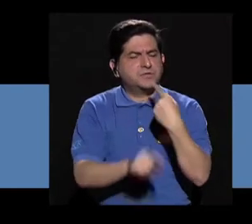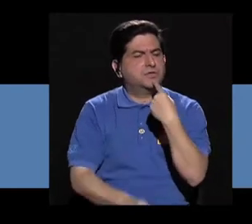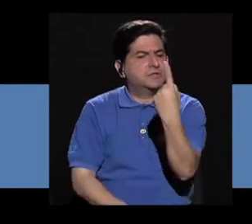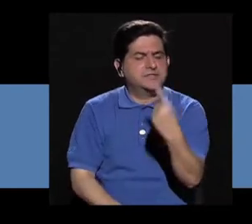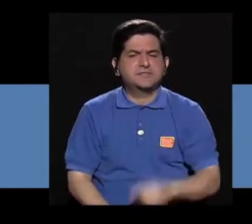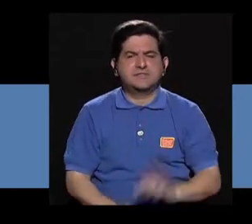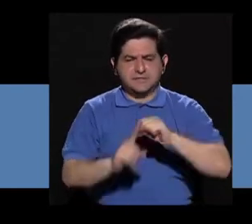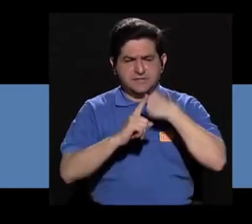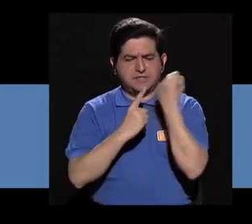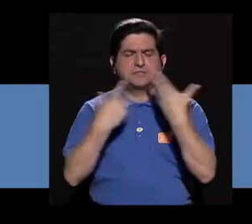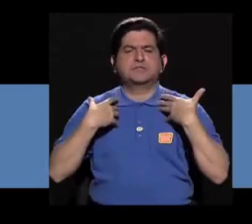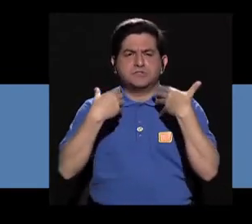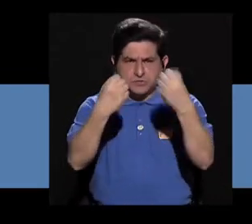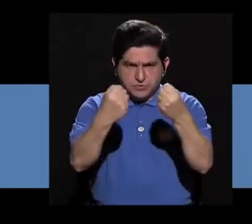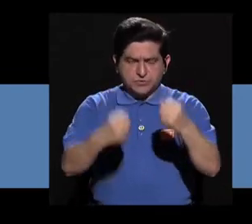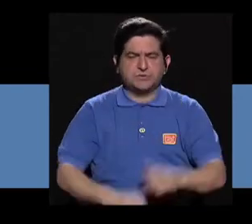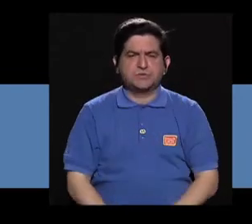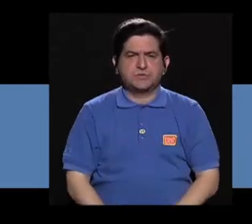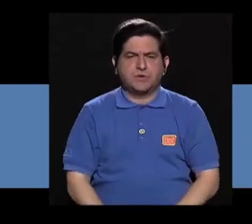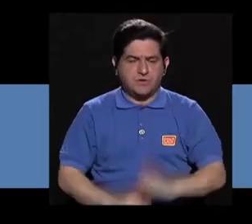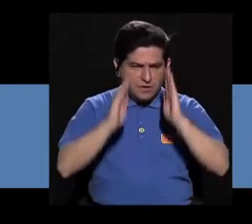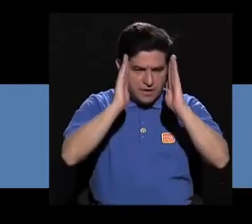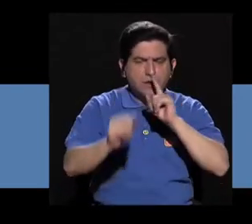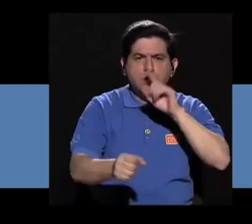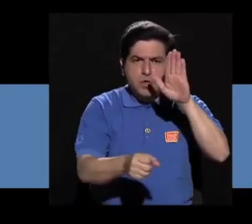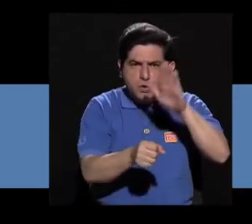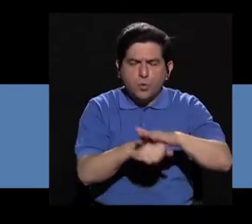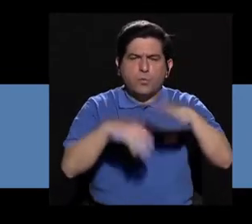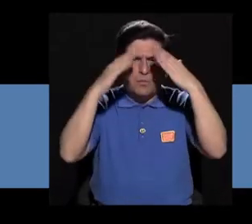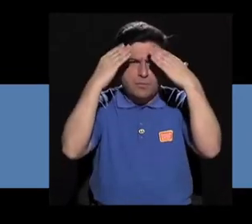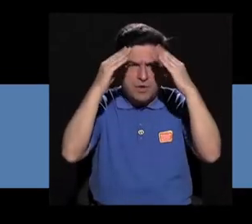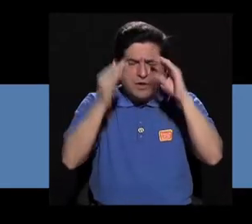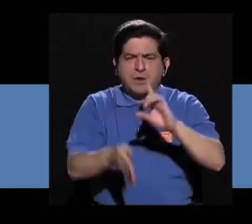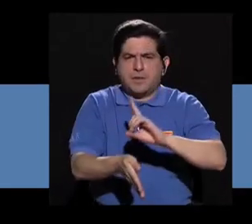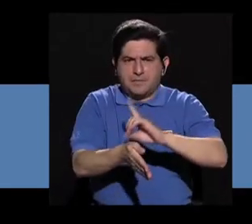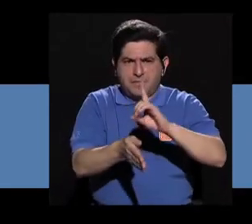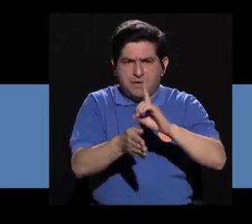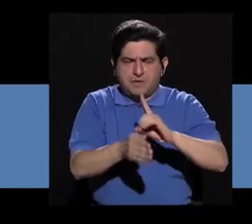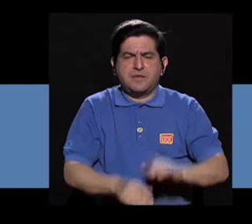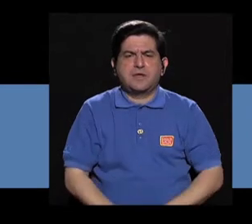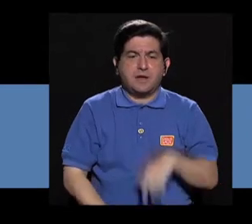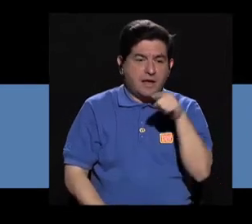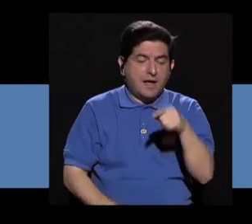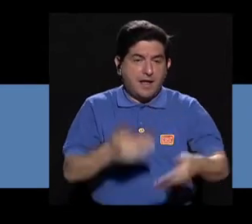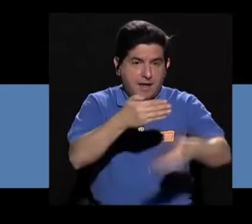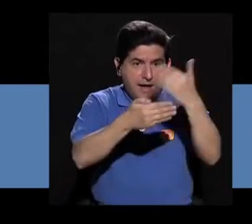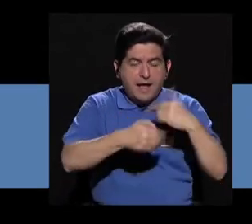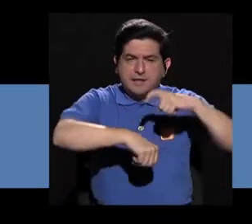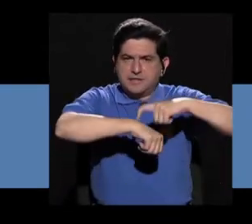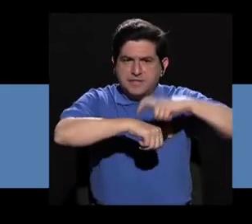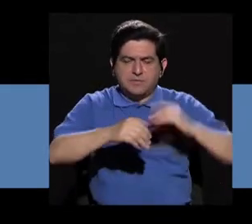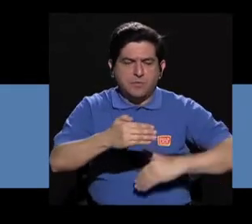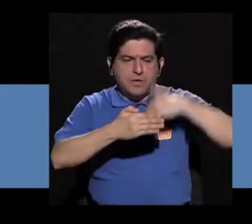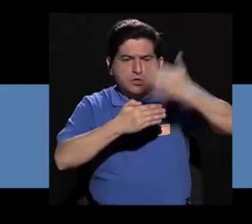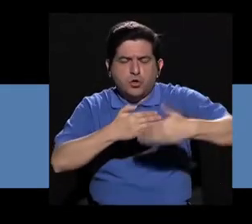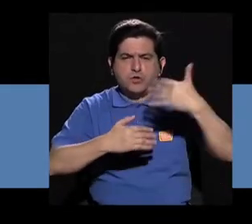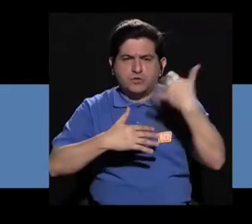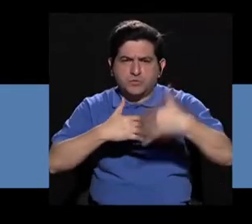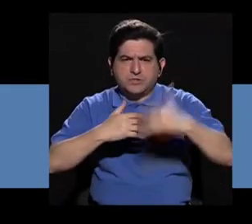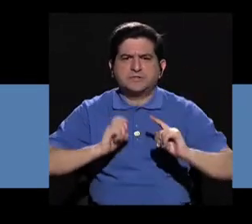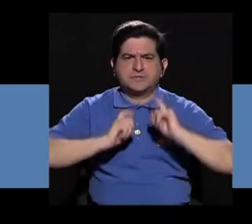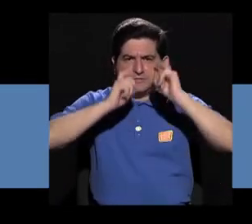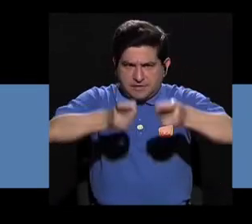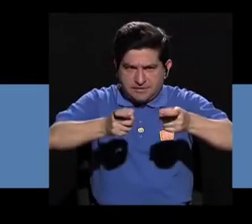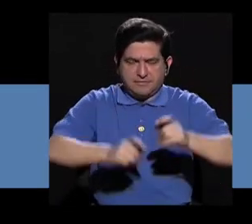verazmente sobre su estado de salud, atender y cumplir las indicaciones médicas recibidas antes, durante y después de la